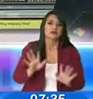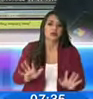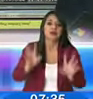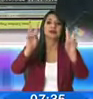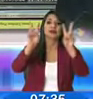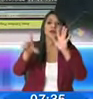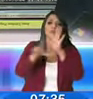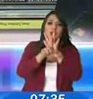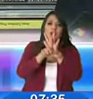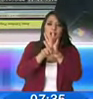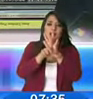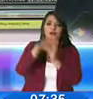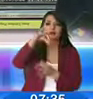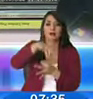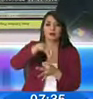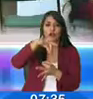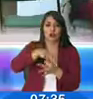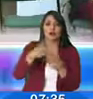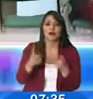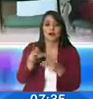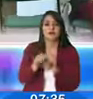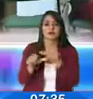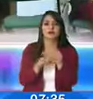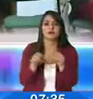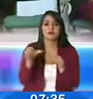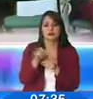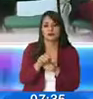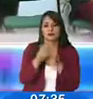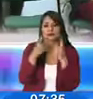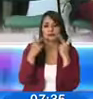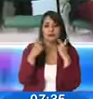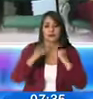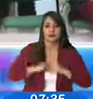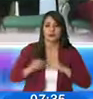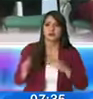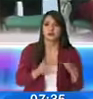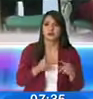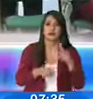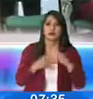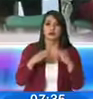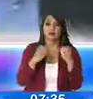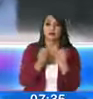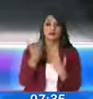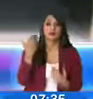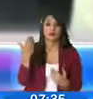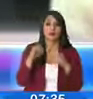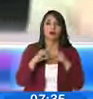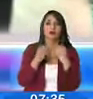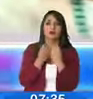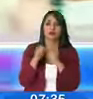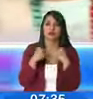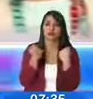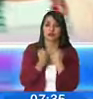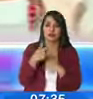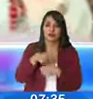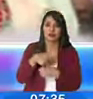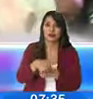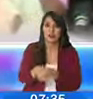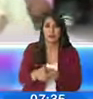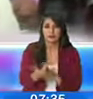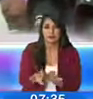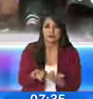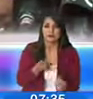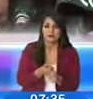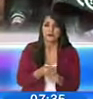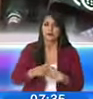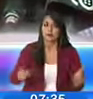electoral y buenos administradores de la cosa pública. Además. Con ello concuerdan varias organizaciones sociales y políticas para quienes, si bien el tiempo no es el más holgado,